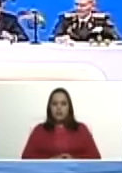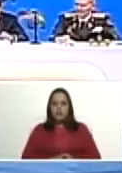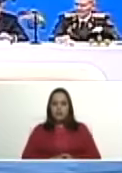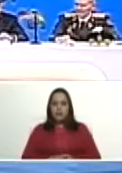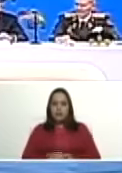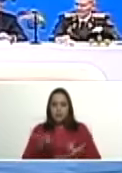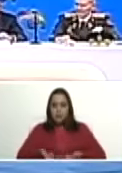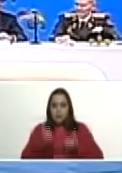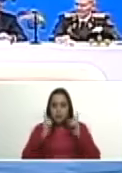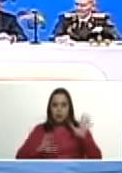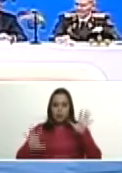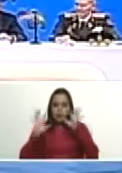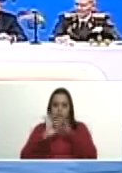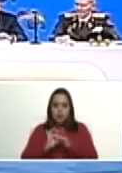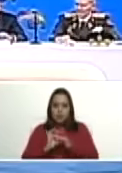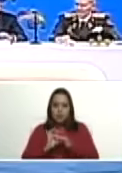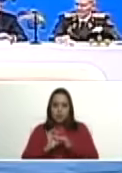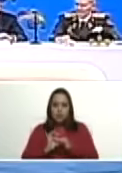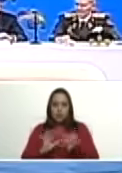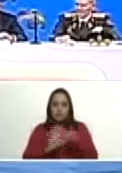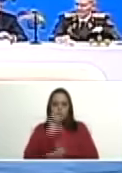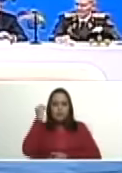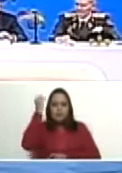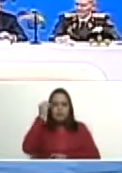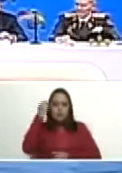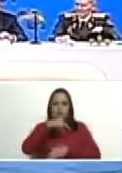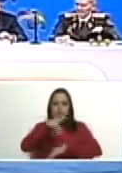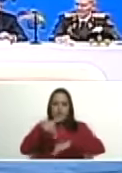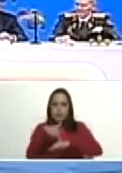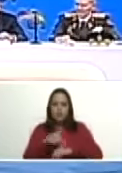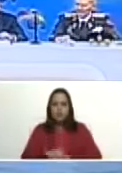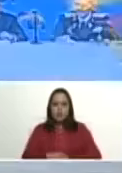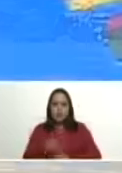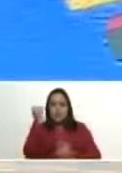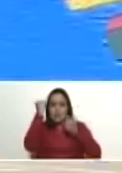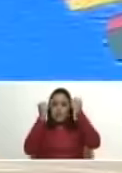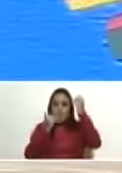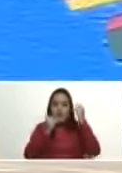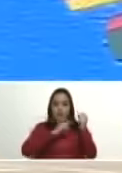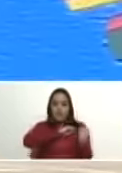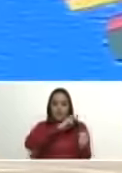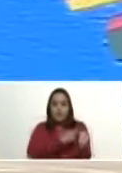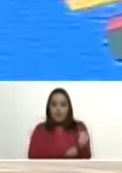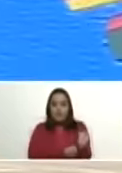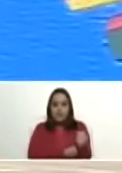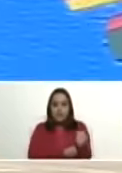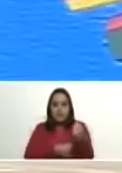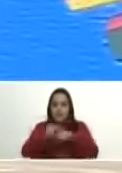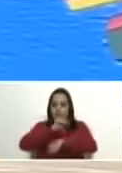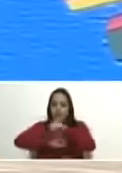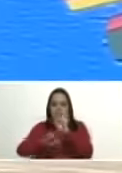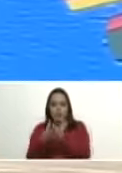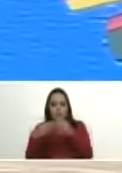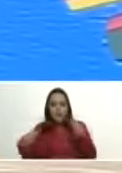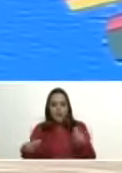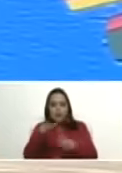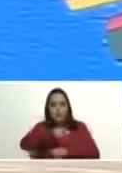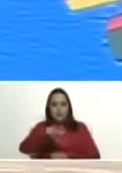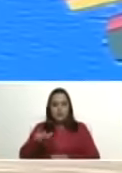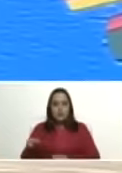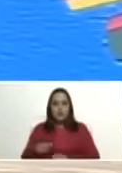a unirnos en criterios nacionales, en ideas, fuerzas, defendidas por todos y por todas.